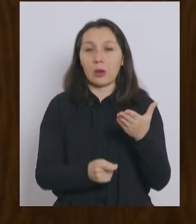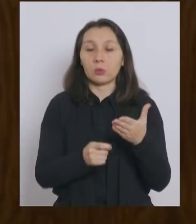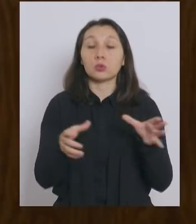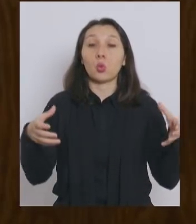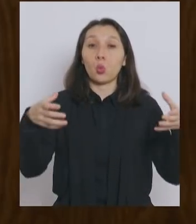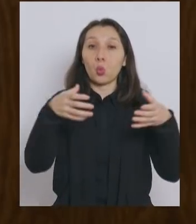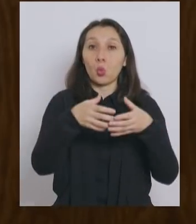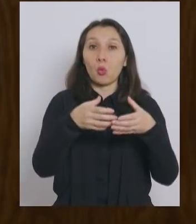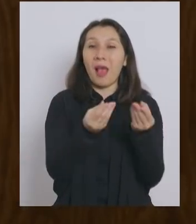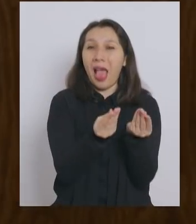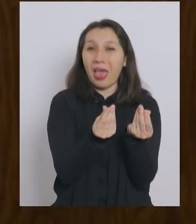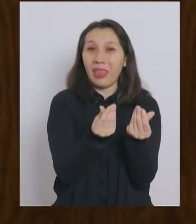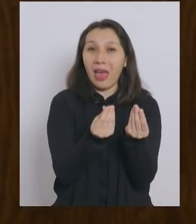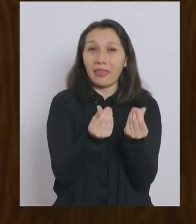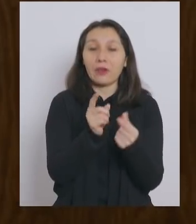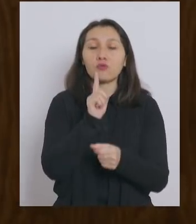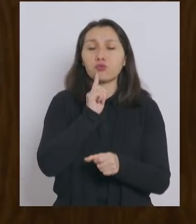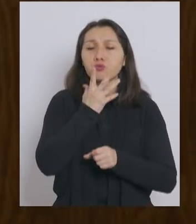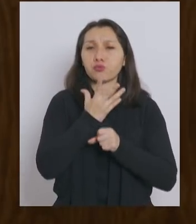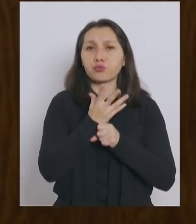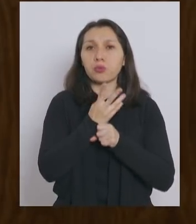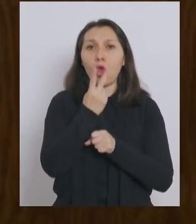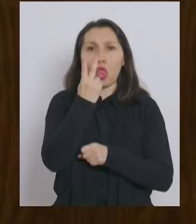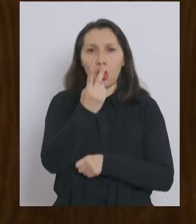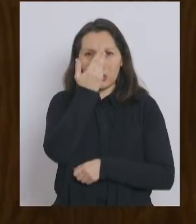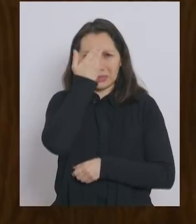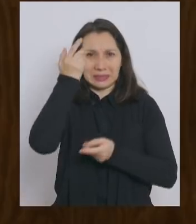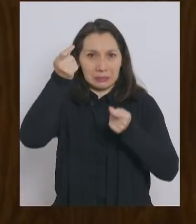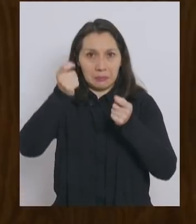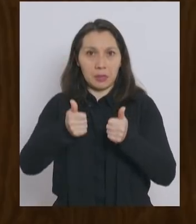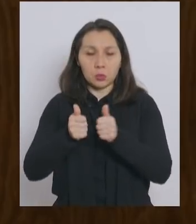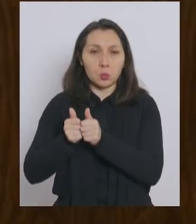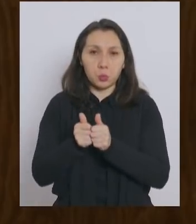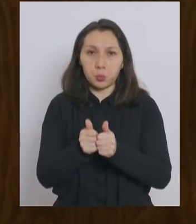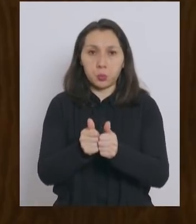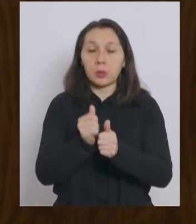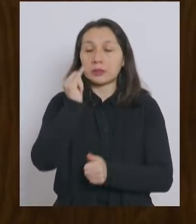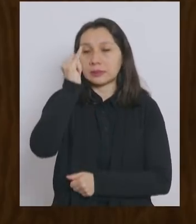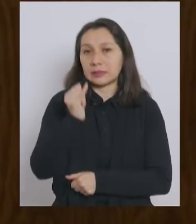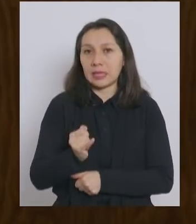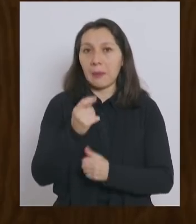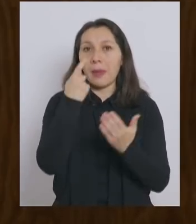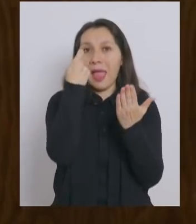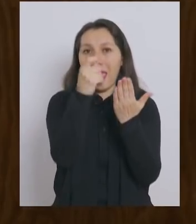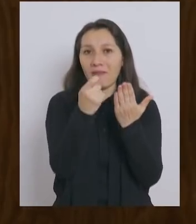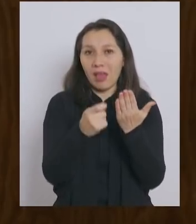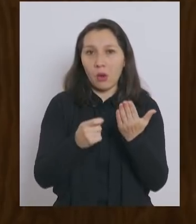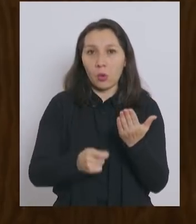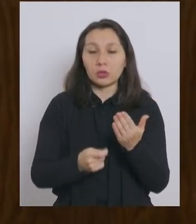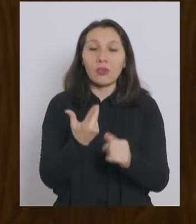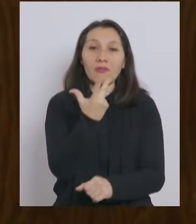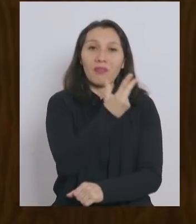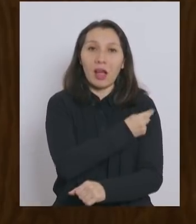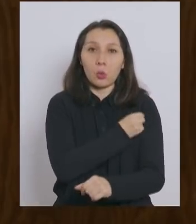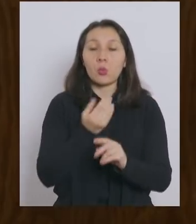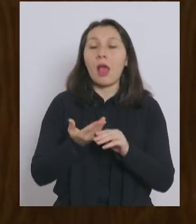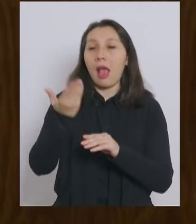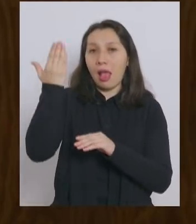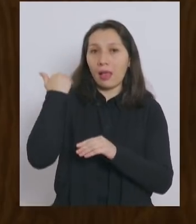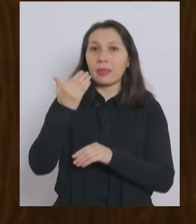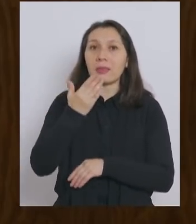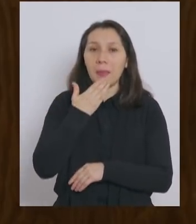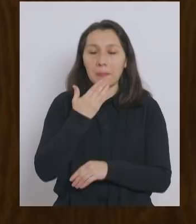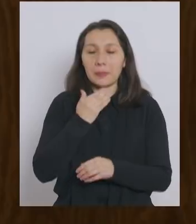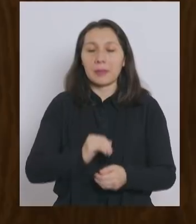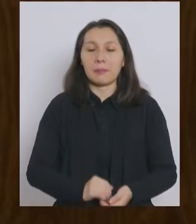el grupo de calidad tenemos 2 expertos que nos han acompañado siempre en las evaluaciones de las vacunas anteriores también.